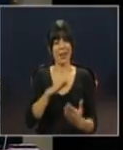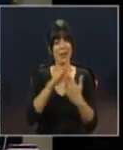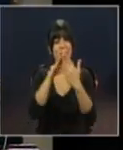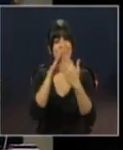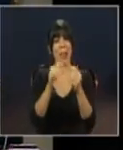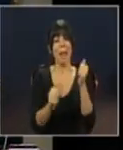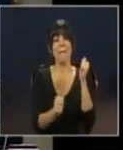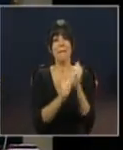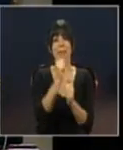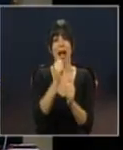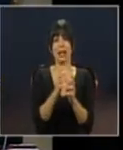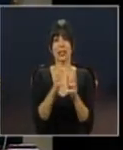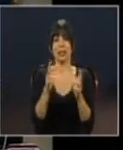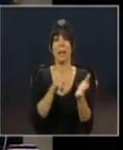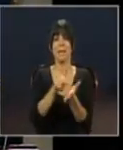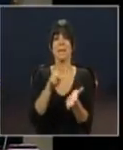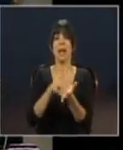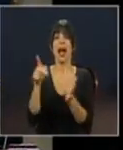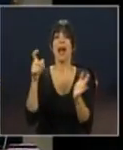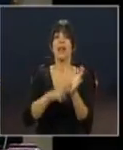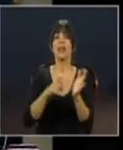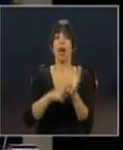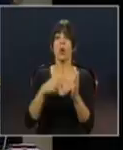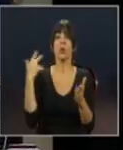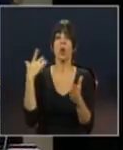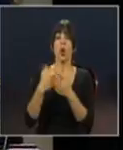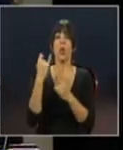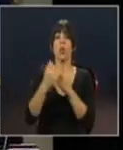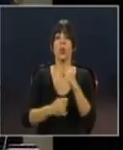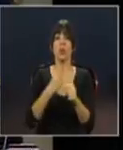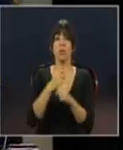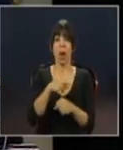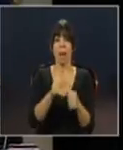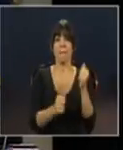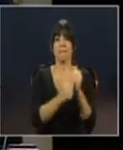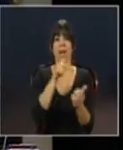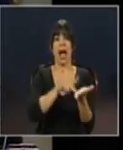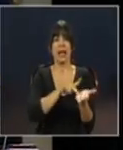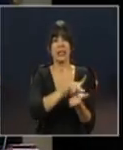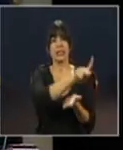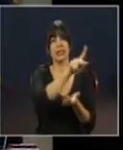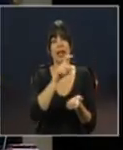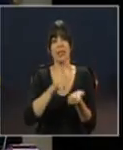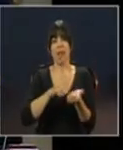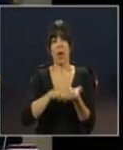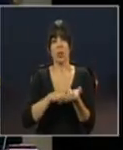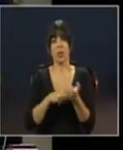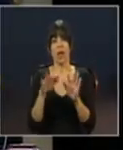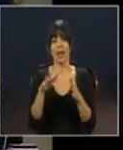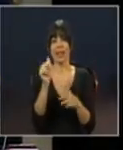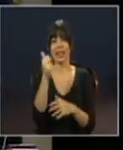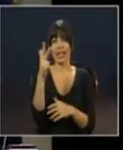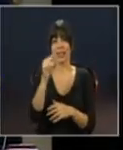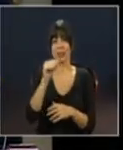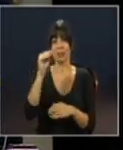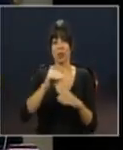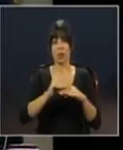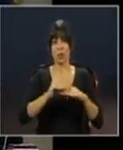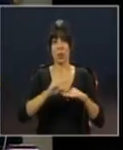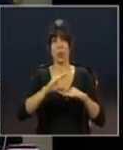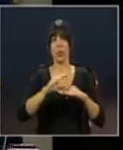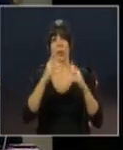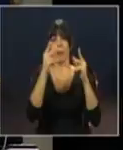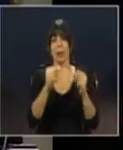mayor crecimiento de pago de deuda de los últimos años, a la vez que aumentaba cerca del 13% el presupuesto